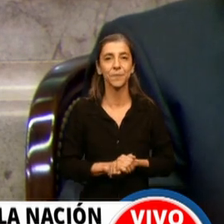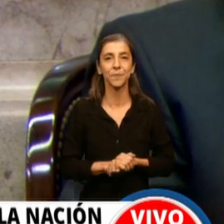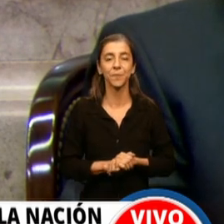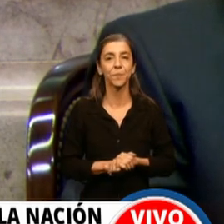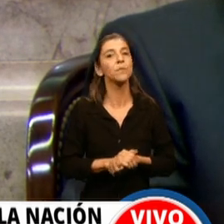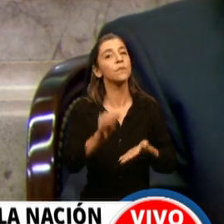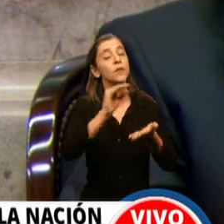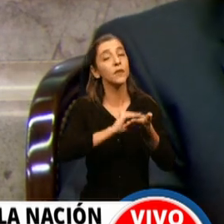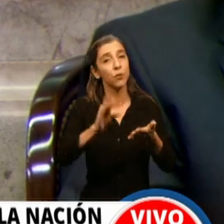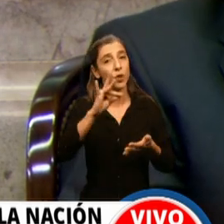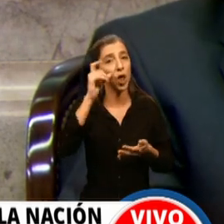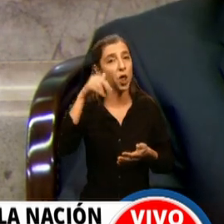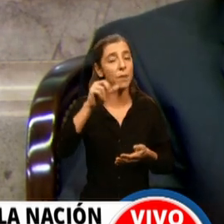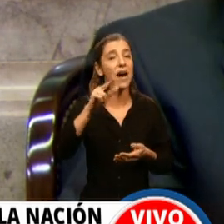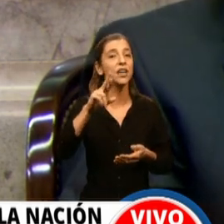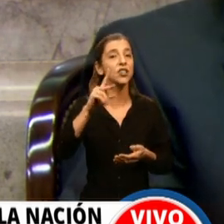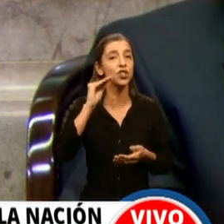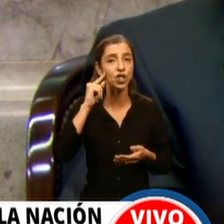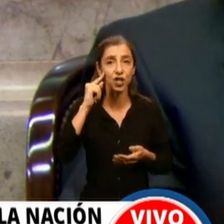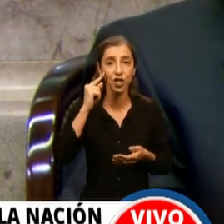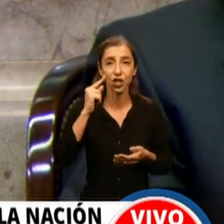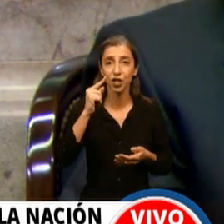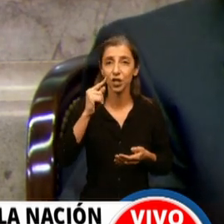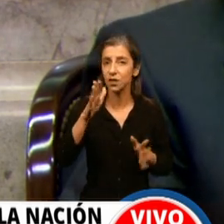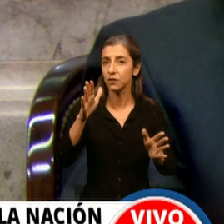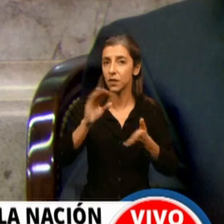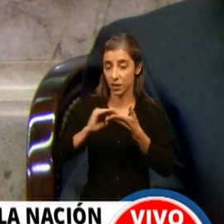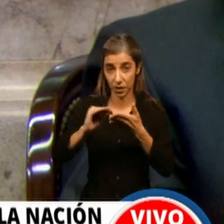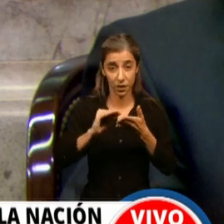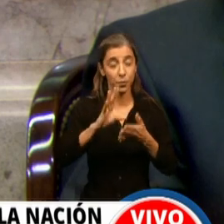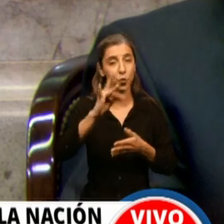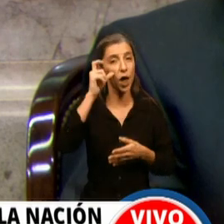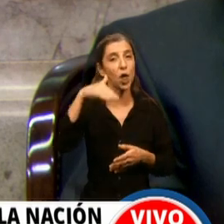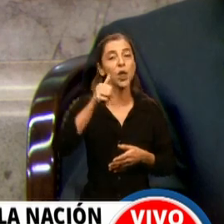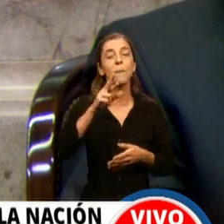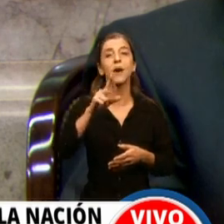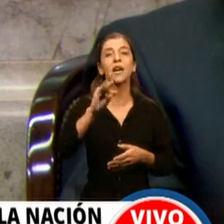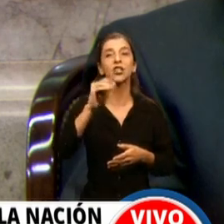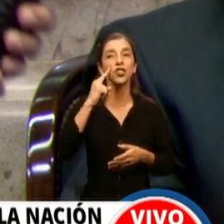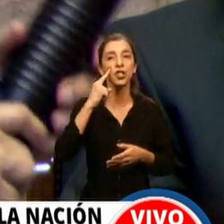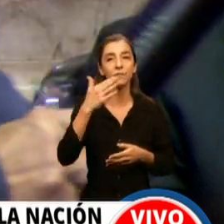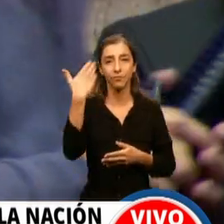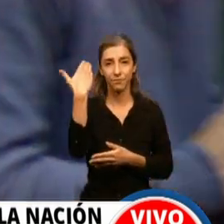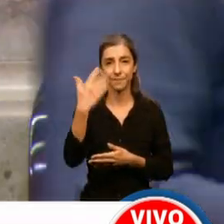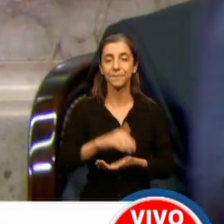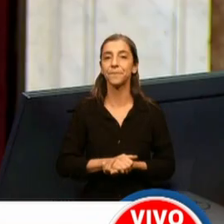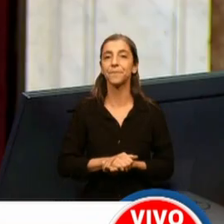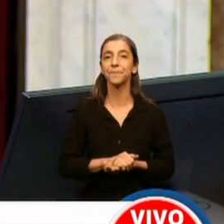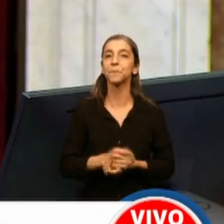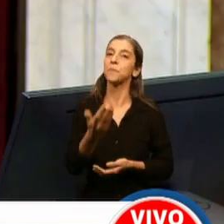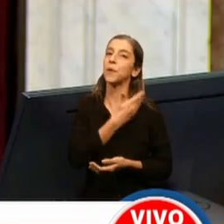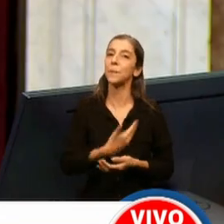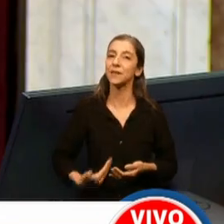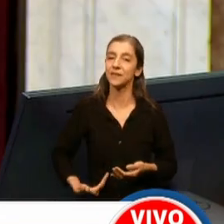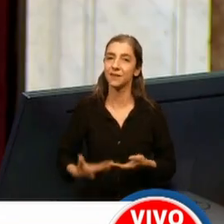si diputado de marchi diputado diputado de marchi en el uso de la palabra señor presidente habida